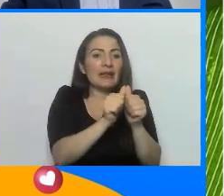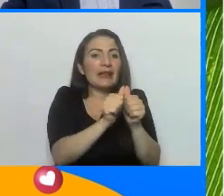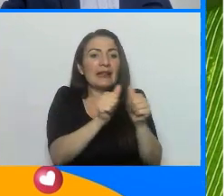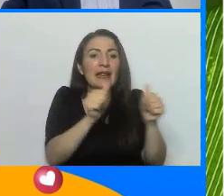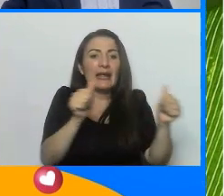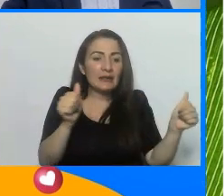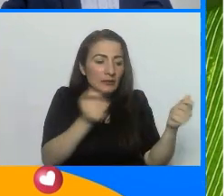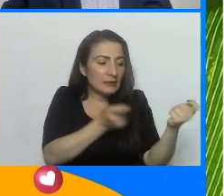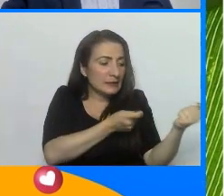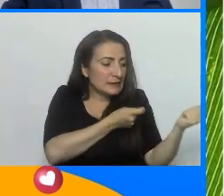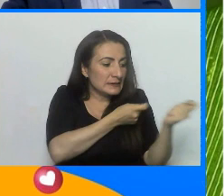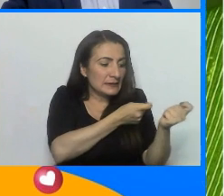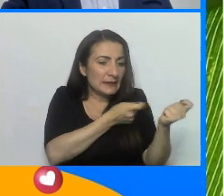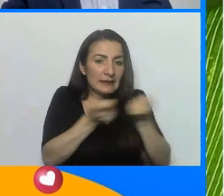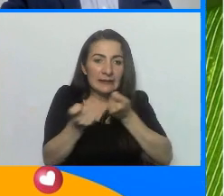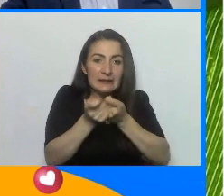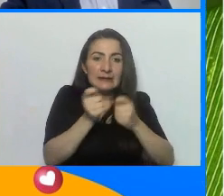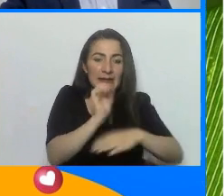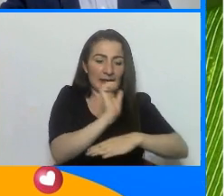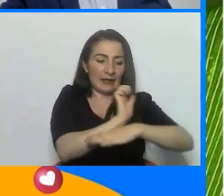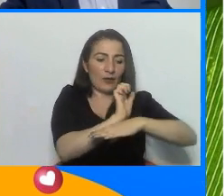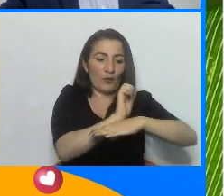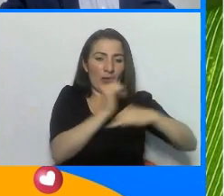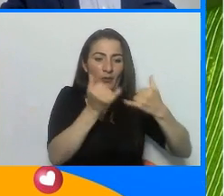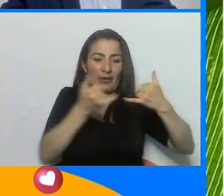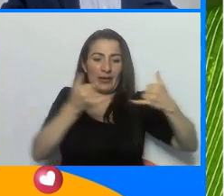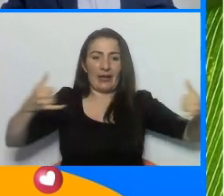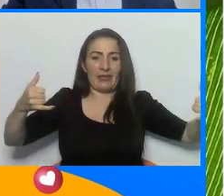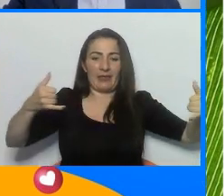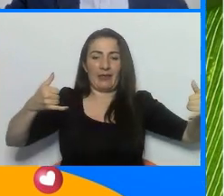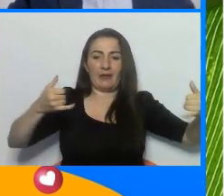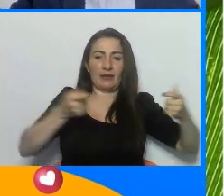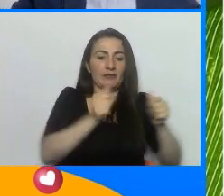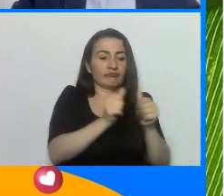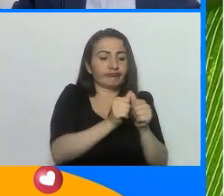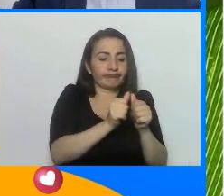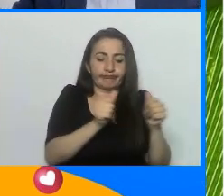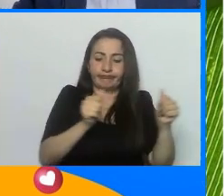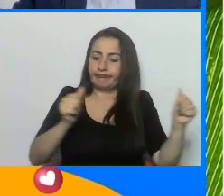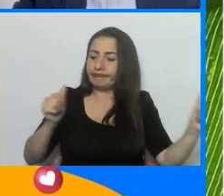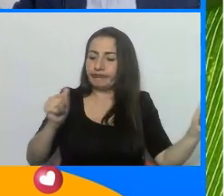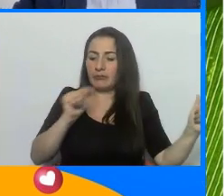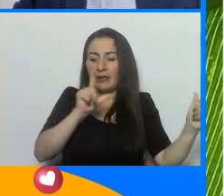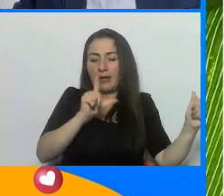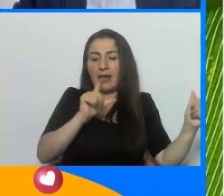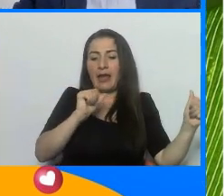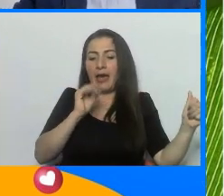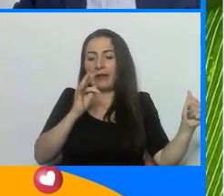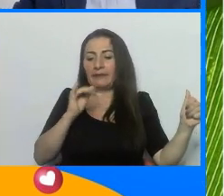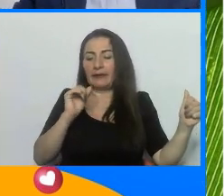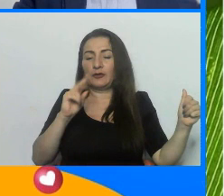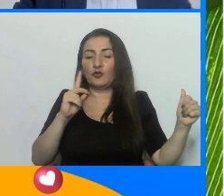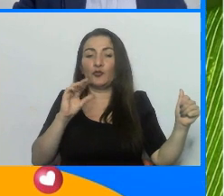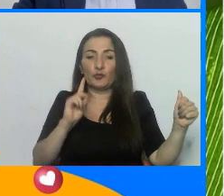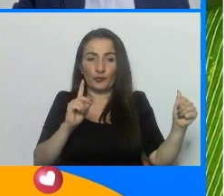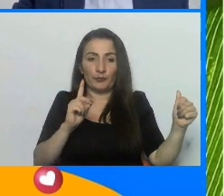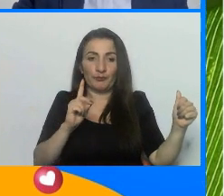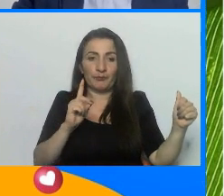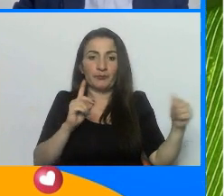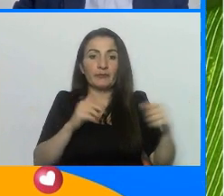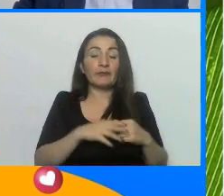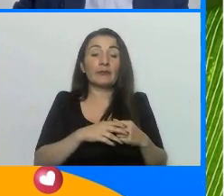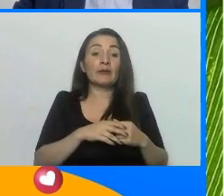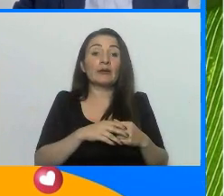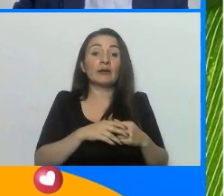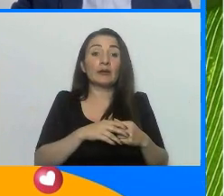tan cerca o lejos esté de la línea del Ecuador, ¿sí? Entonces, dense cuenta de que los ecosistemas que